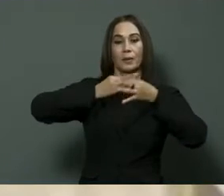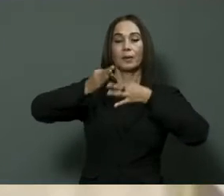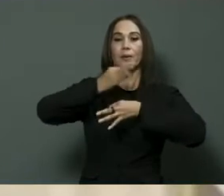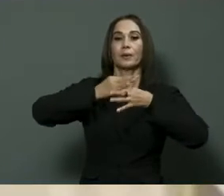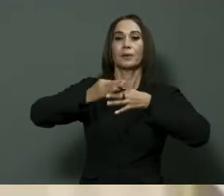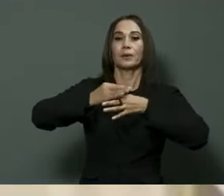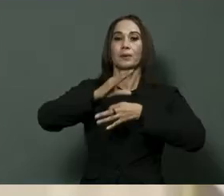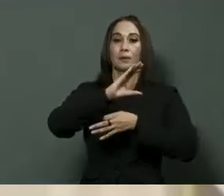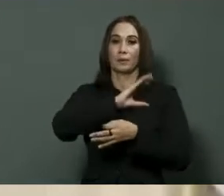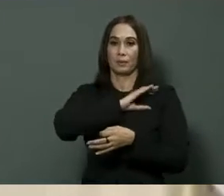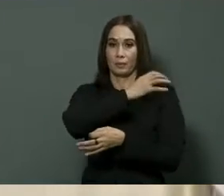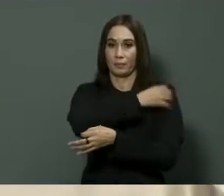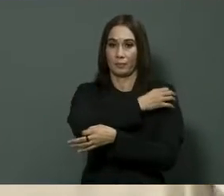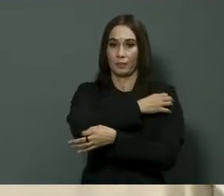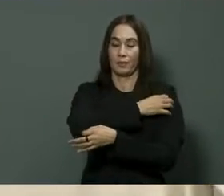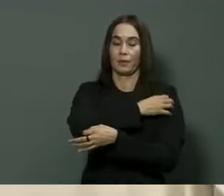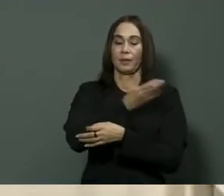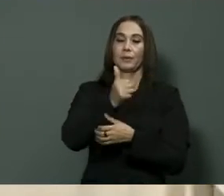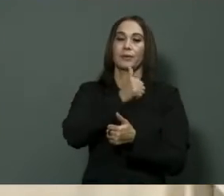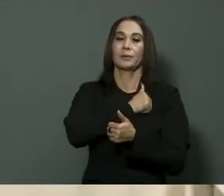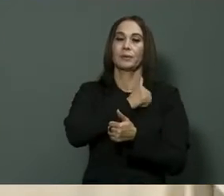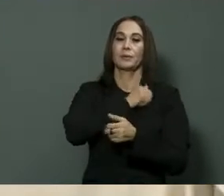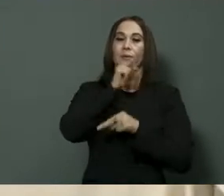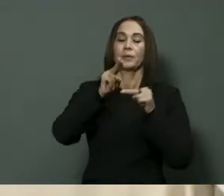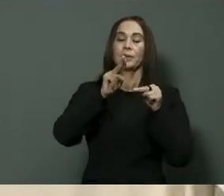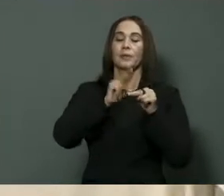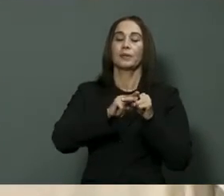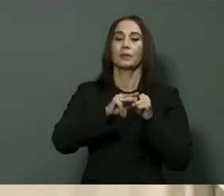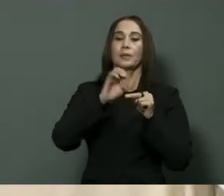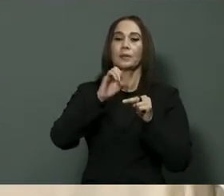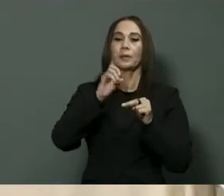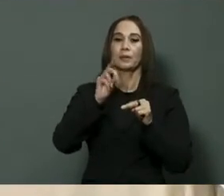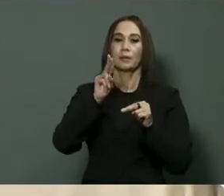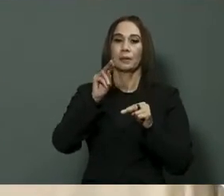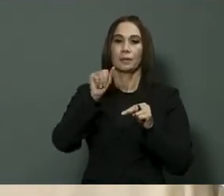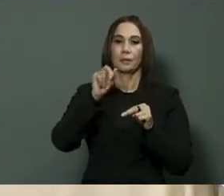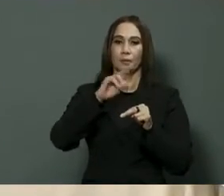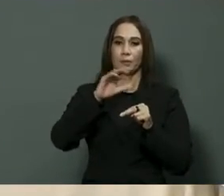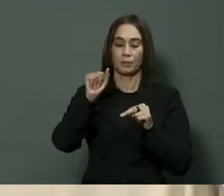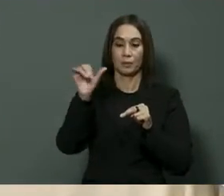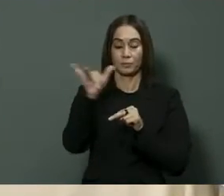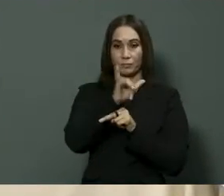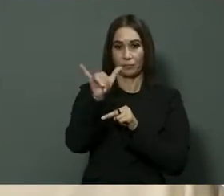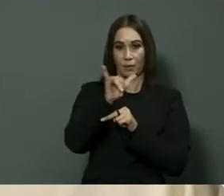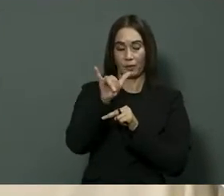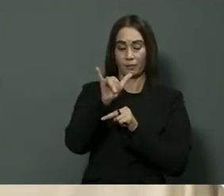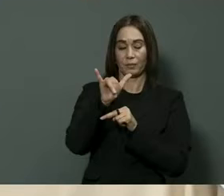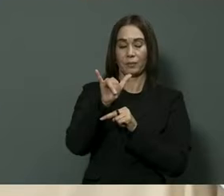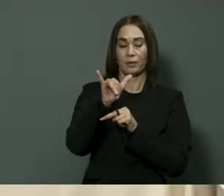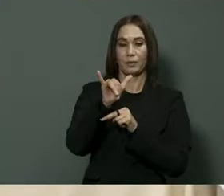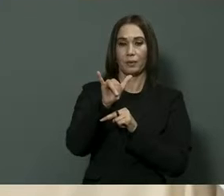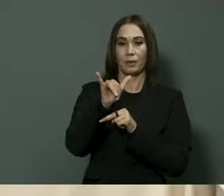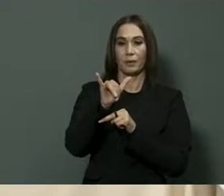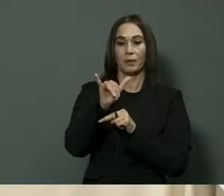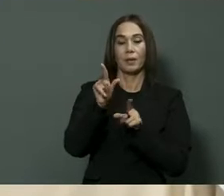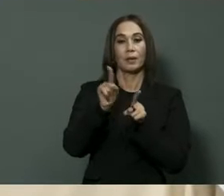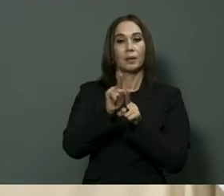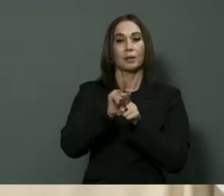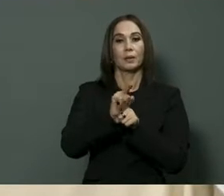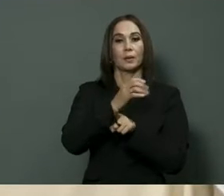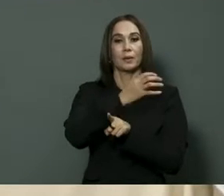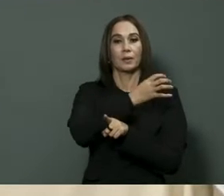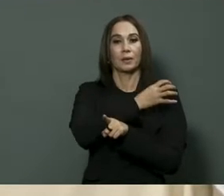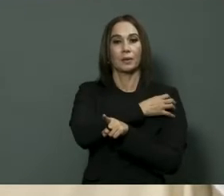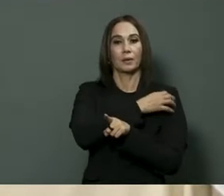Duarte, mayor general de la Policía Nacional, el señor Eduard Sánchez, al igual que quien es el